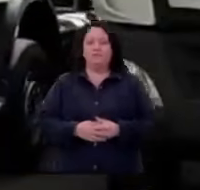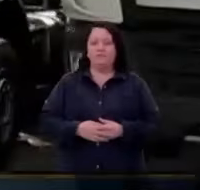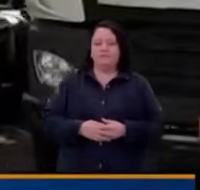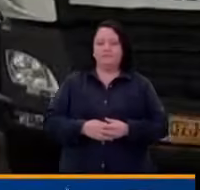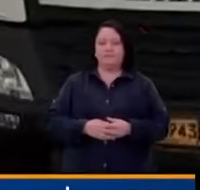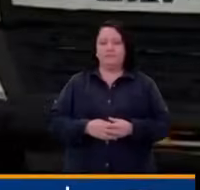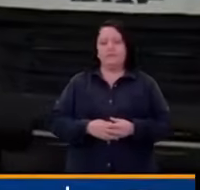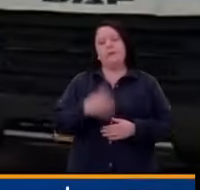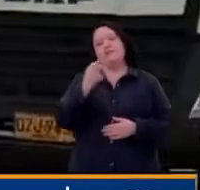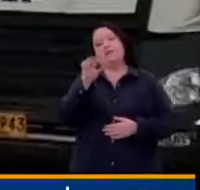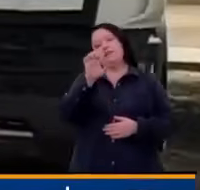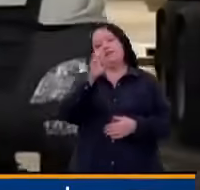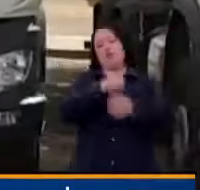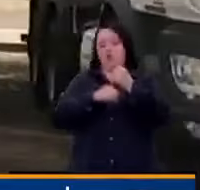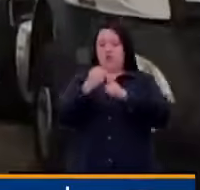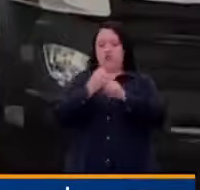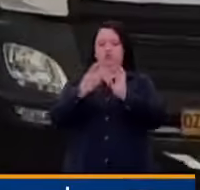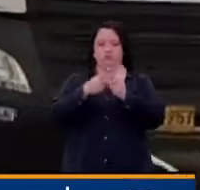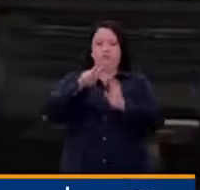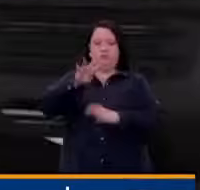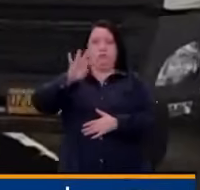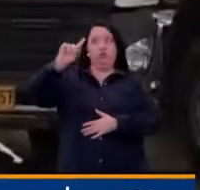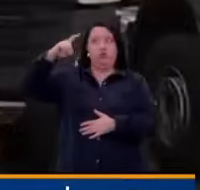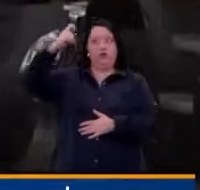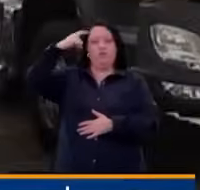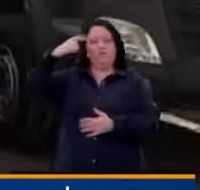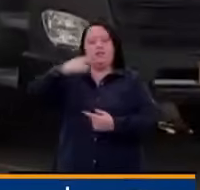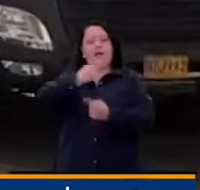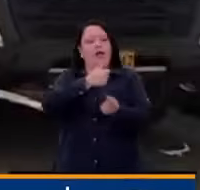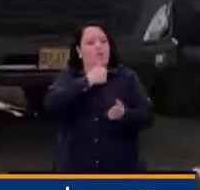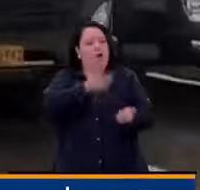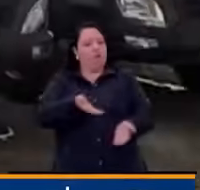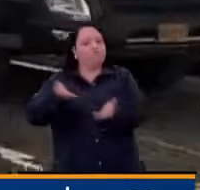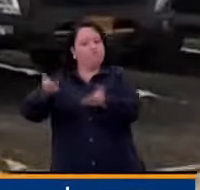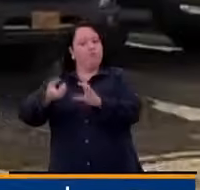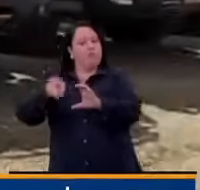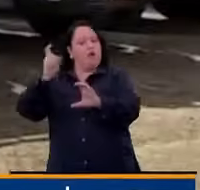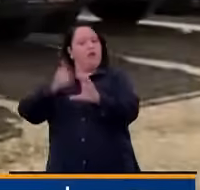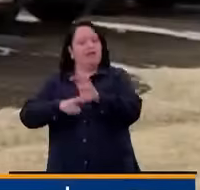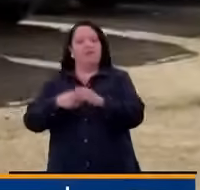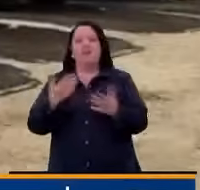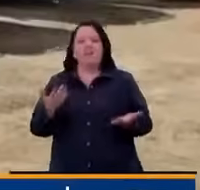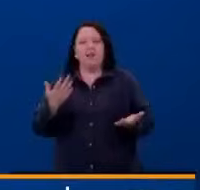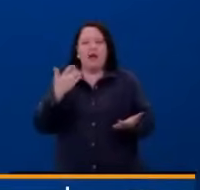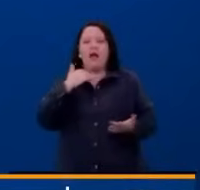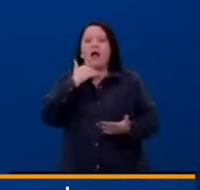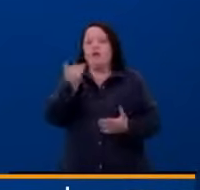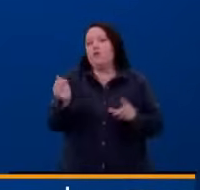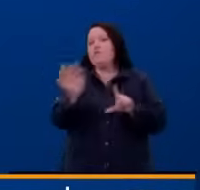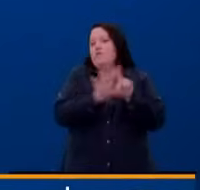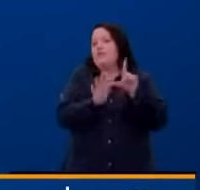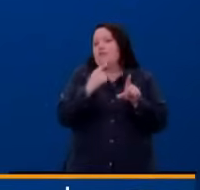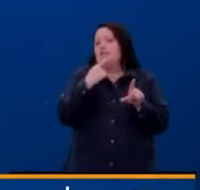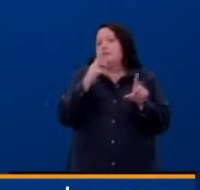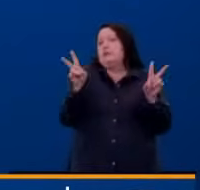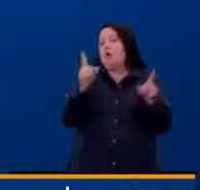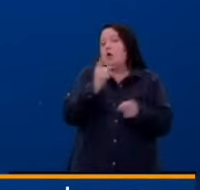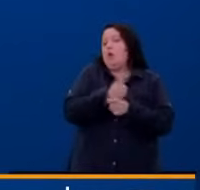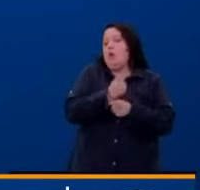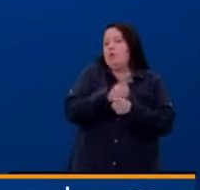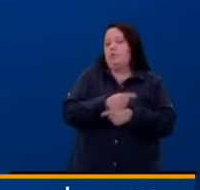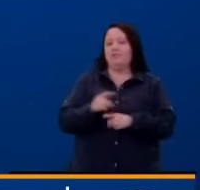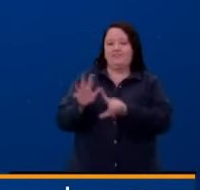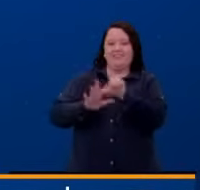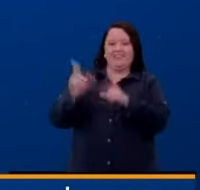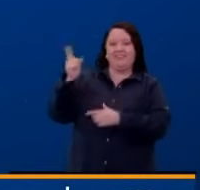El 20 de enero de 2024, el anuncio del gobierno de agua para La Guajira se cumplía al menos en videos. Hoy el gobierno, en cambio, en